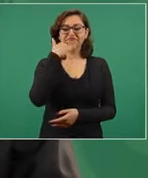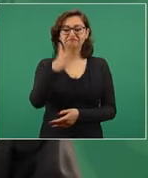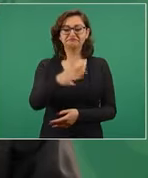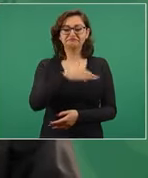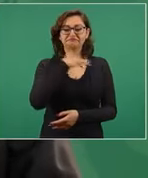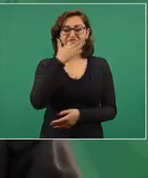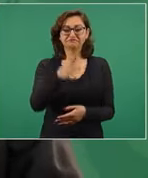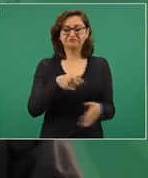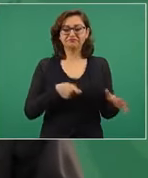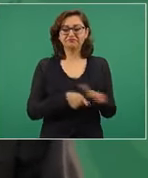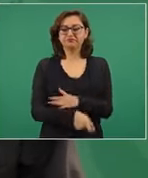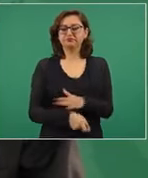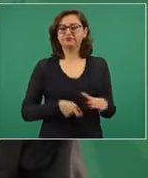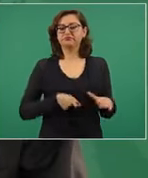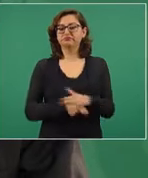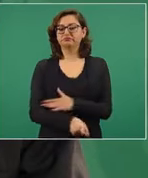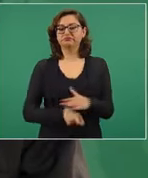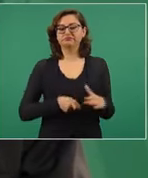esos elefantes blancos.